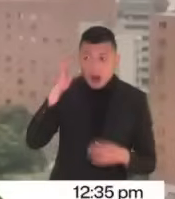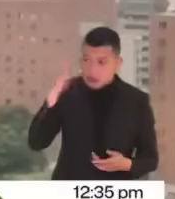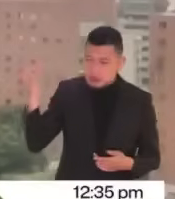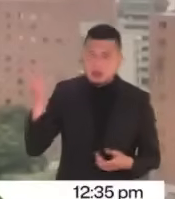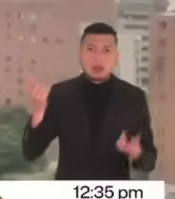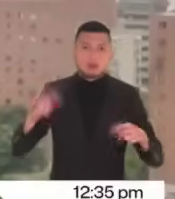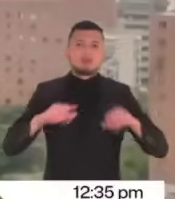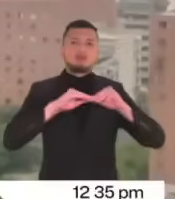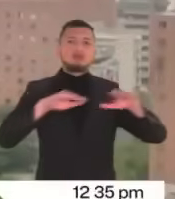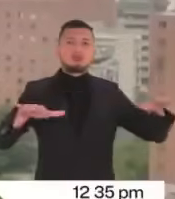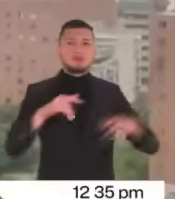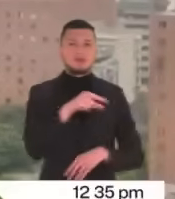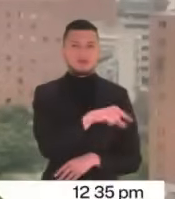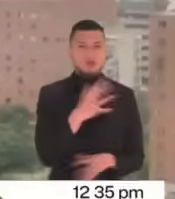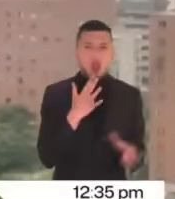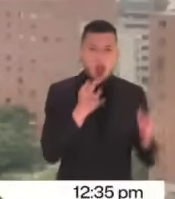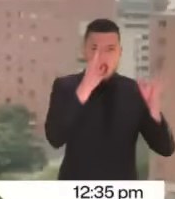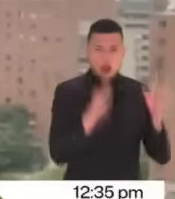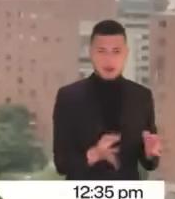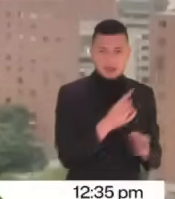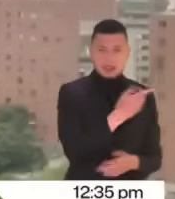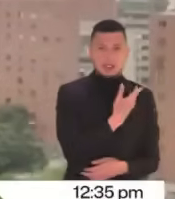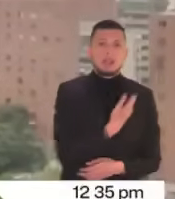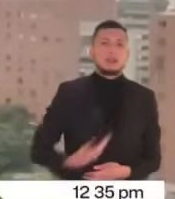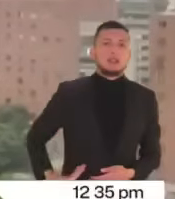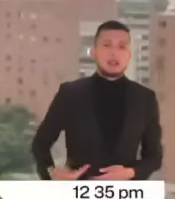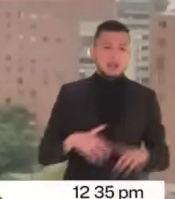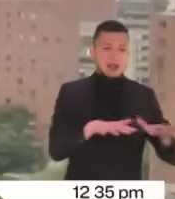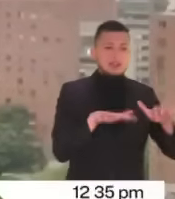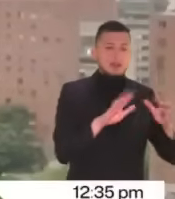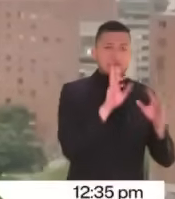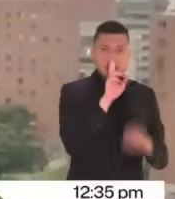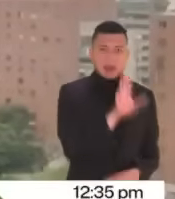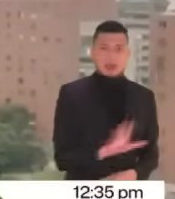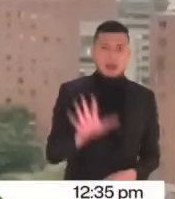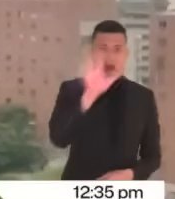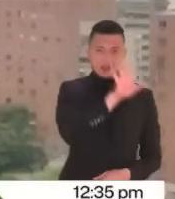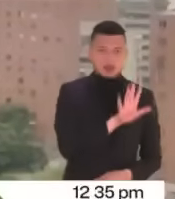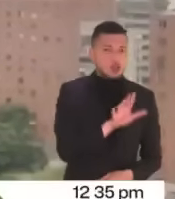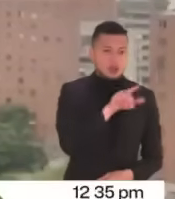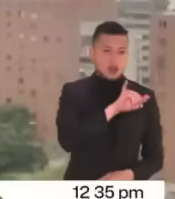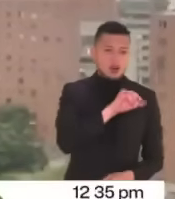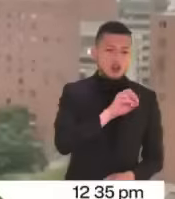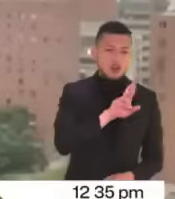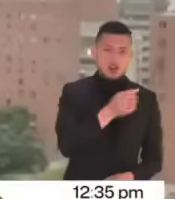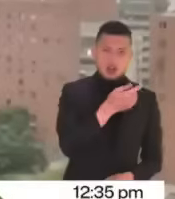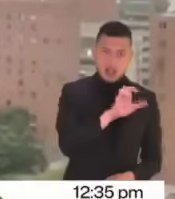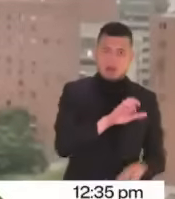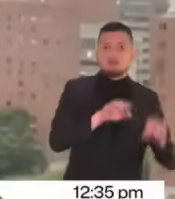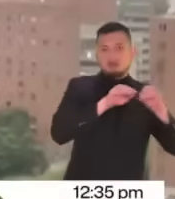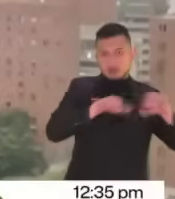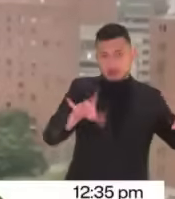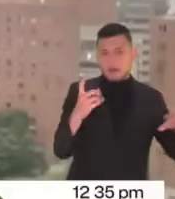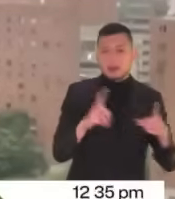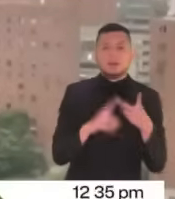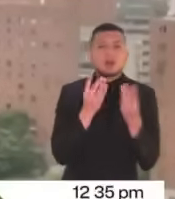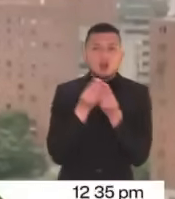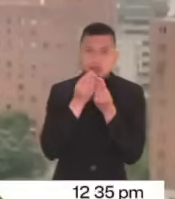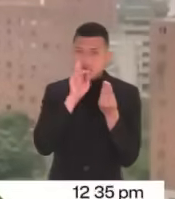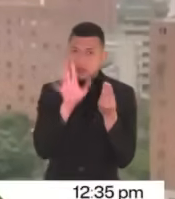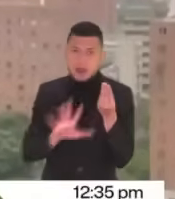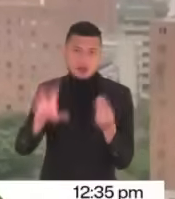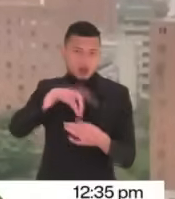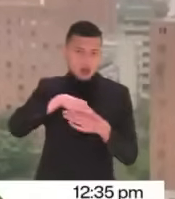parte del sector oficial del presidente de la Asamblea Nacional, Jorge Rodríguez, y por supuesto también del Consejo